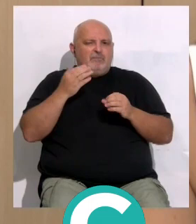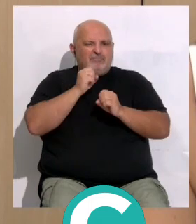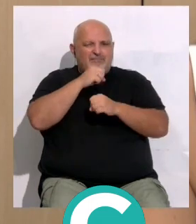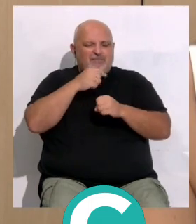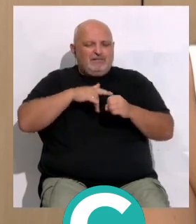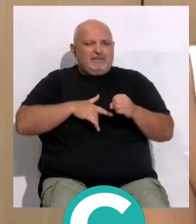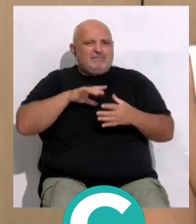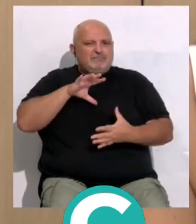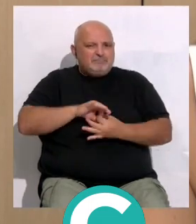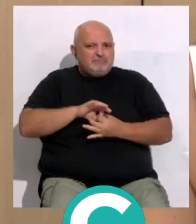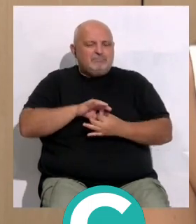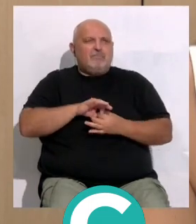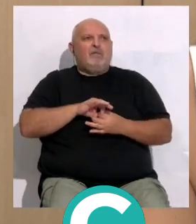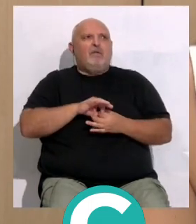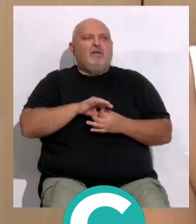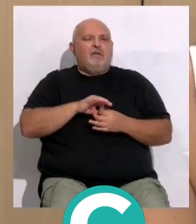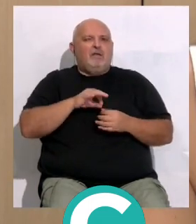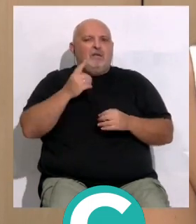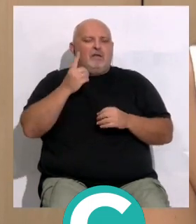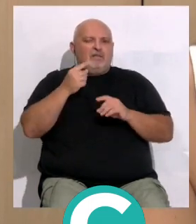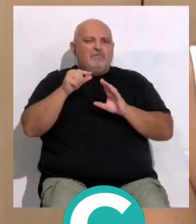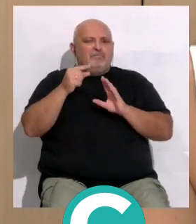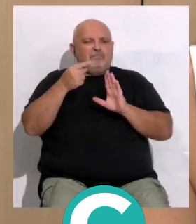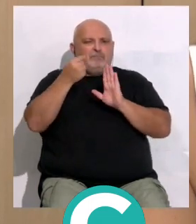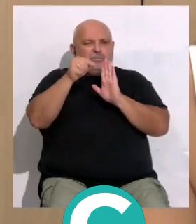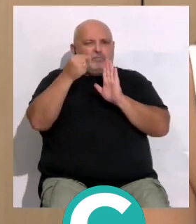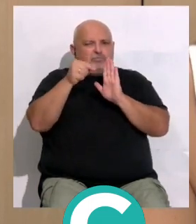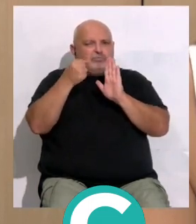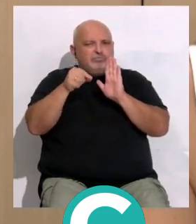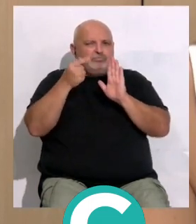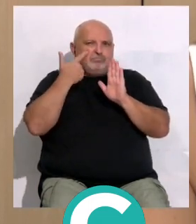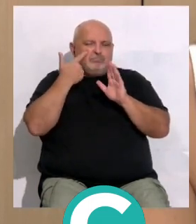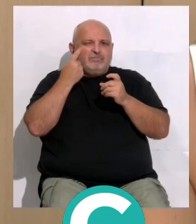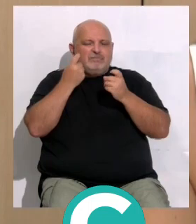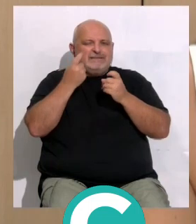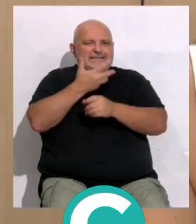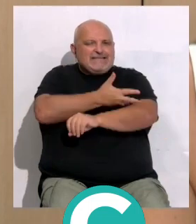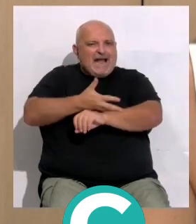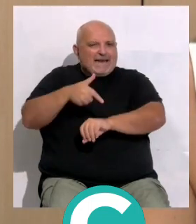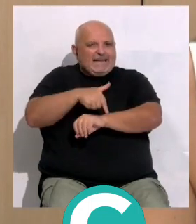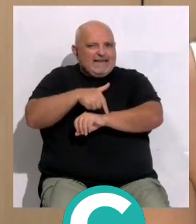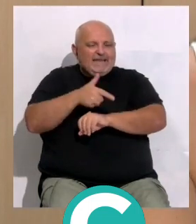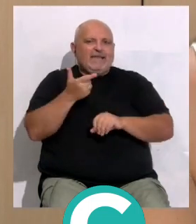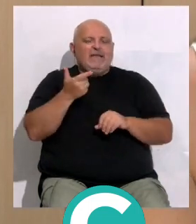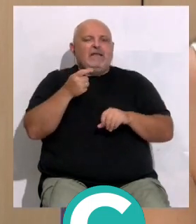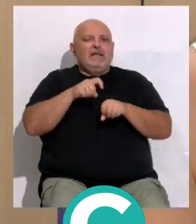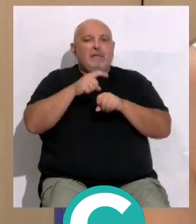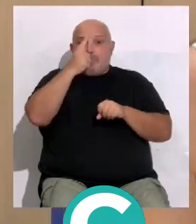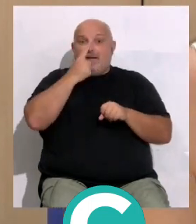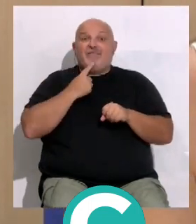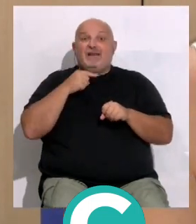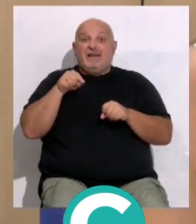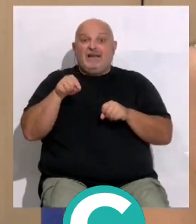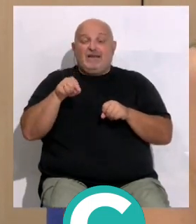microbiota intestinal, de diferentes marcadores como puede ser exosomas que pueden medir en sangre, que el perfil inicial que